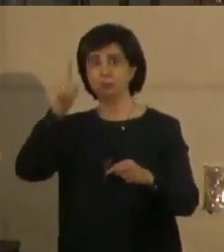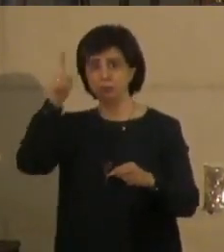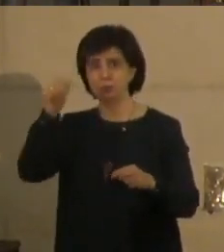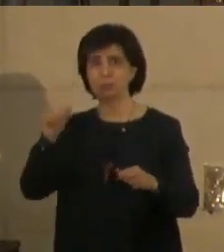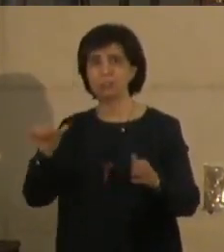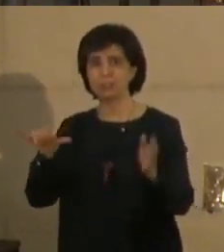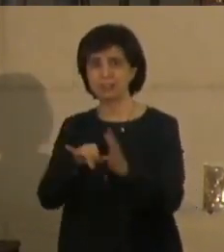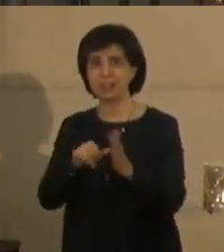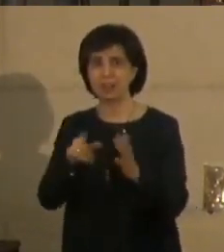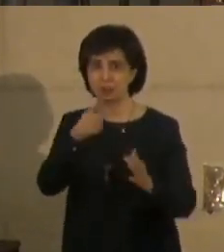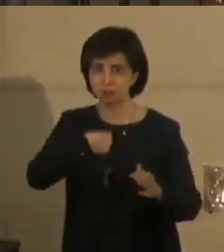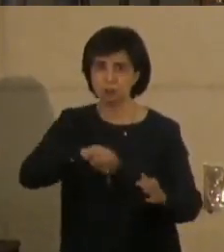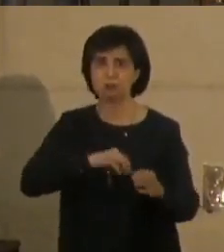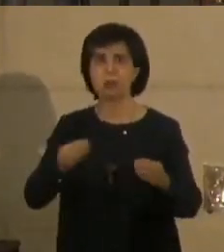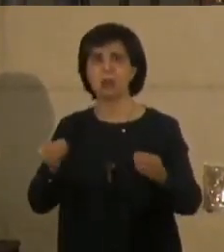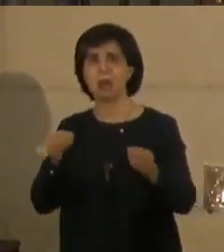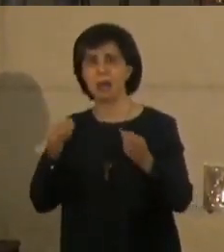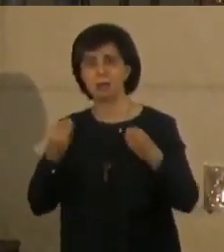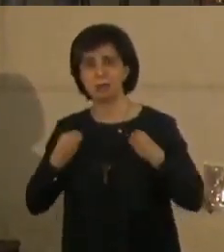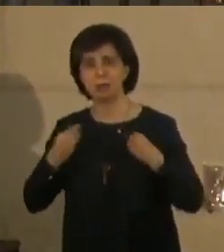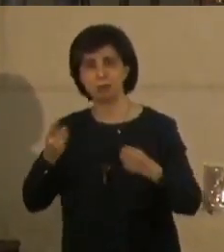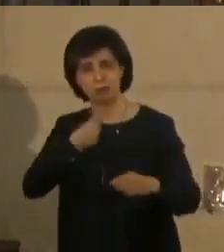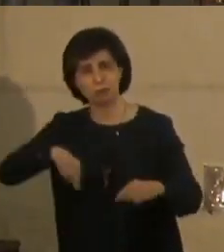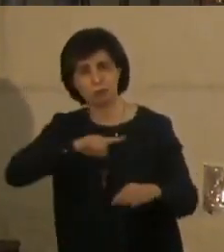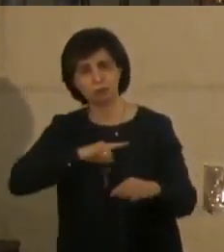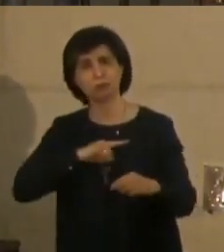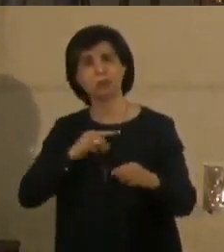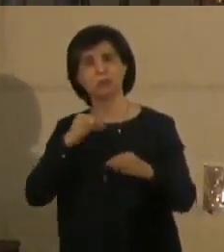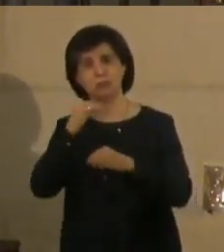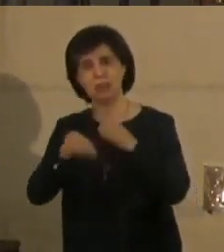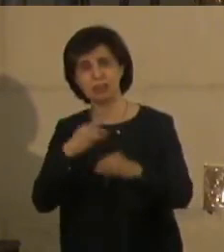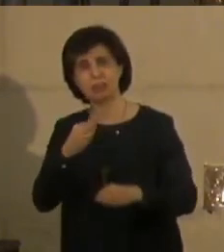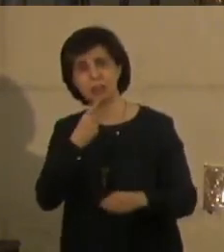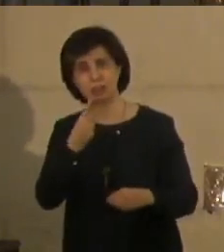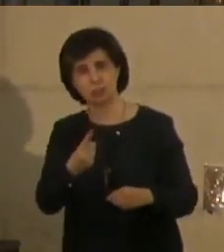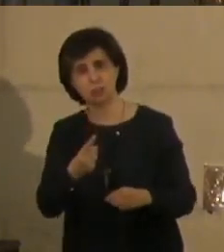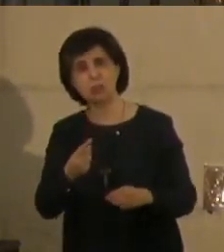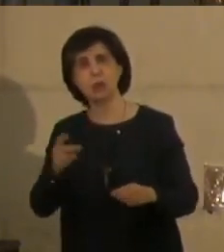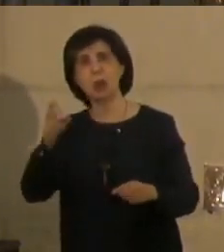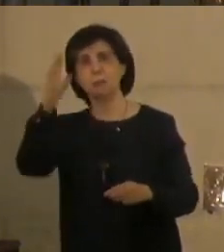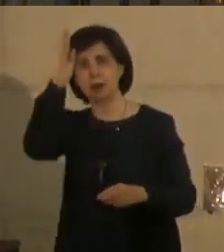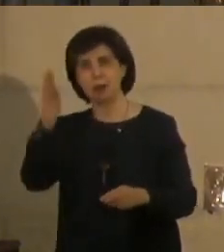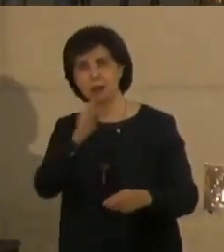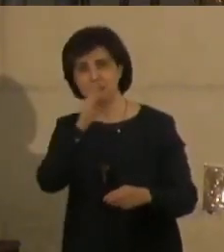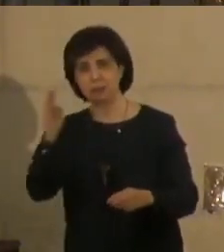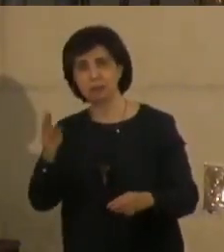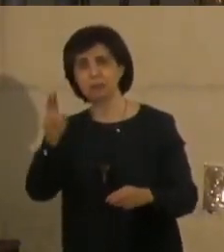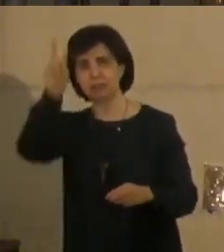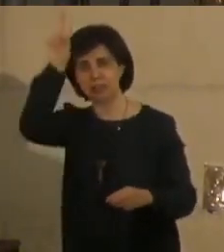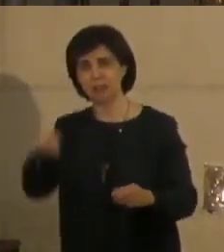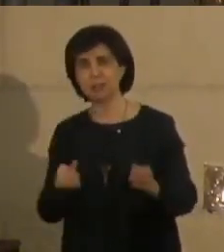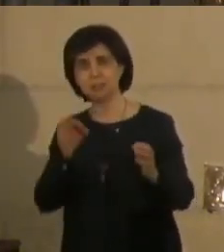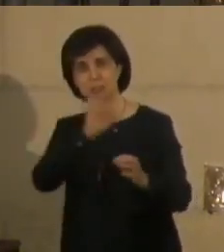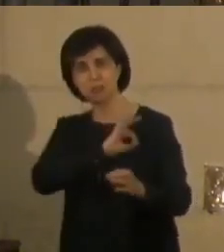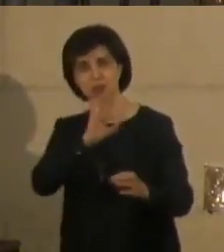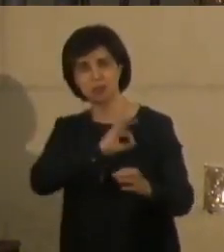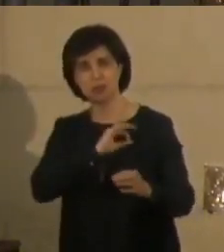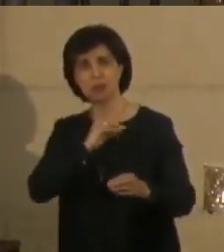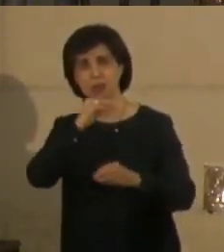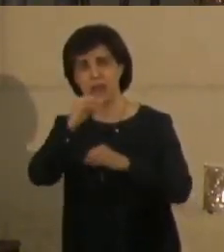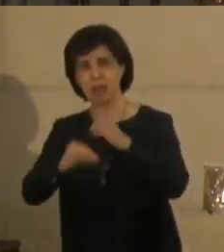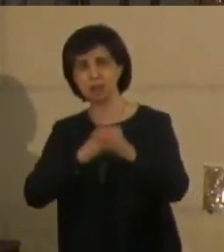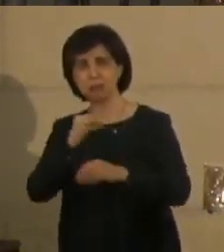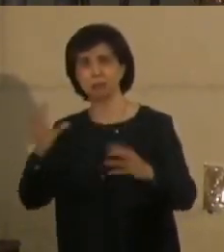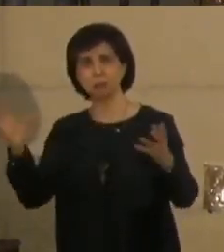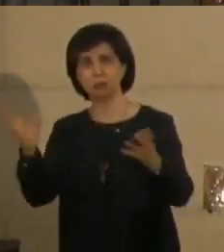hombres, que ha venido junto a nosotros y que nos ha dicho, bendito seáis del Señor, que ha hecho